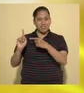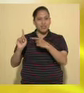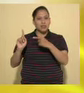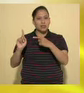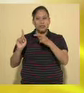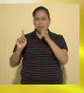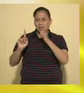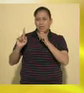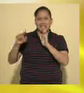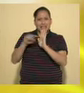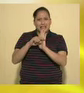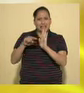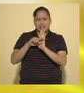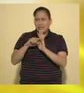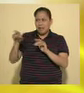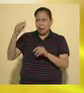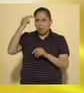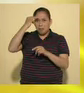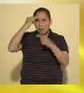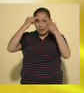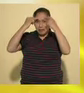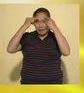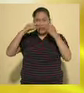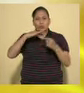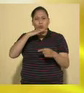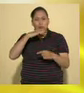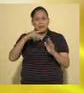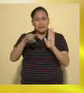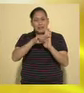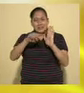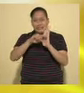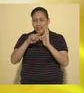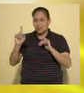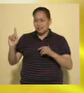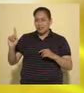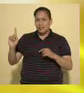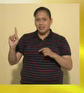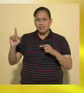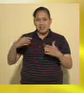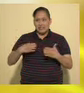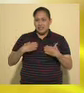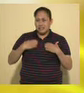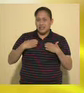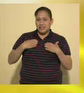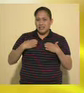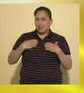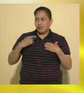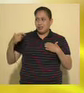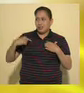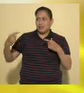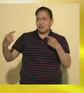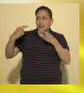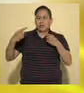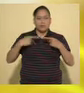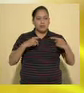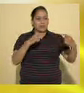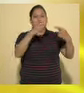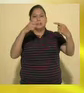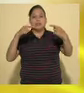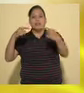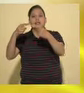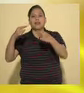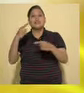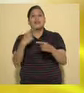efectos nocivos en su mente, en su psicología, tiene estructuras nocivas, como la ira, va a chocar con la gente y la única que lo